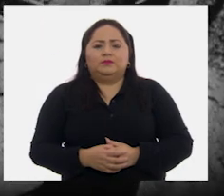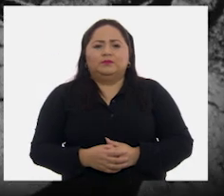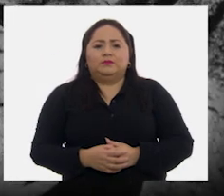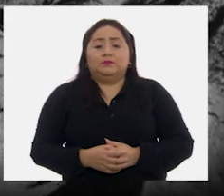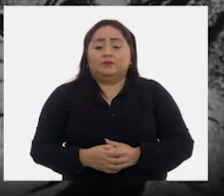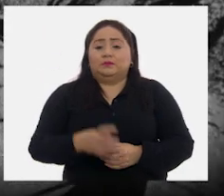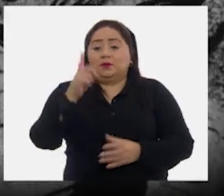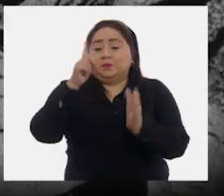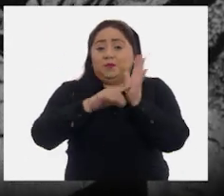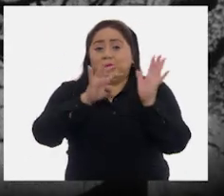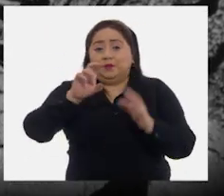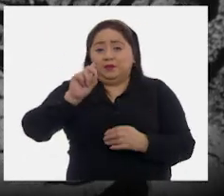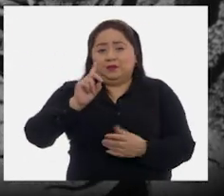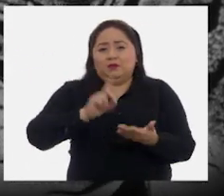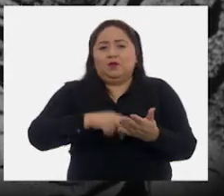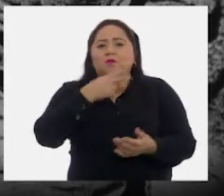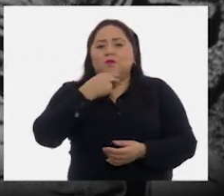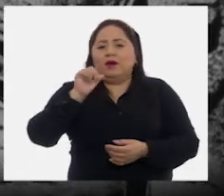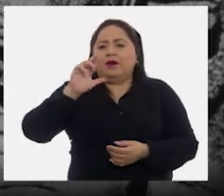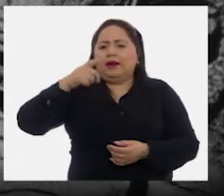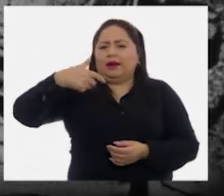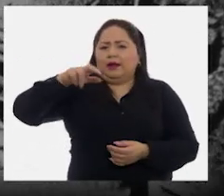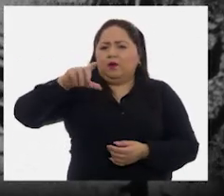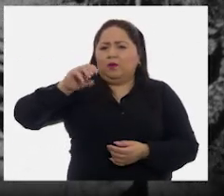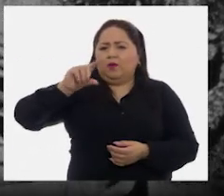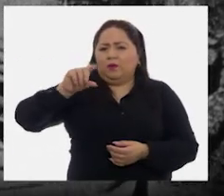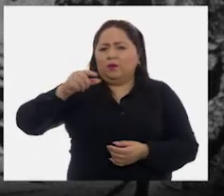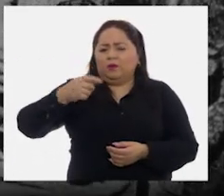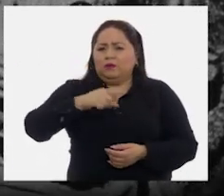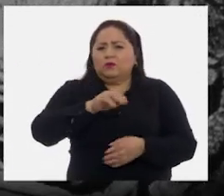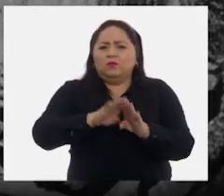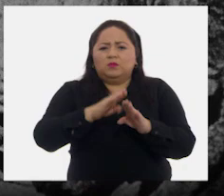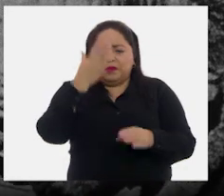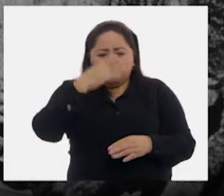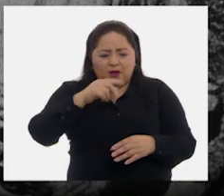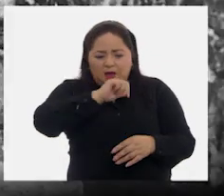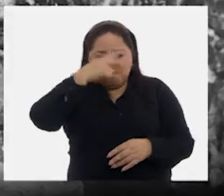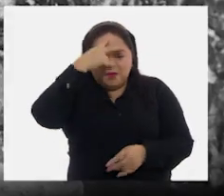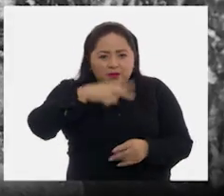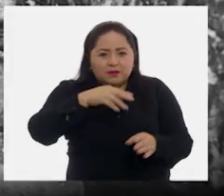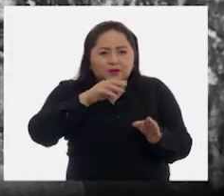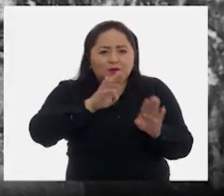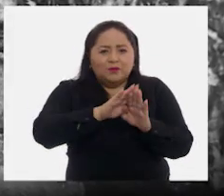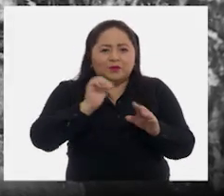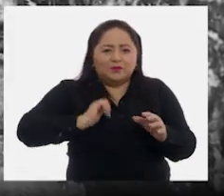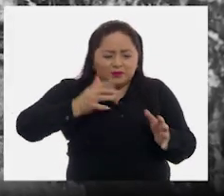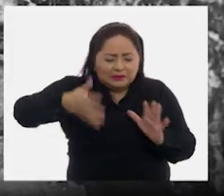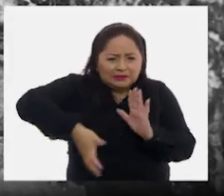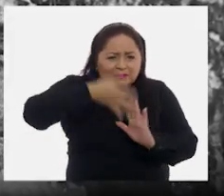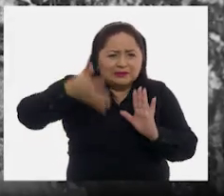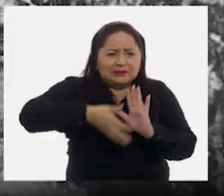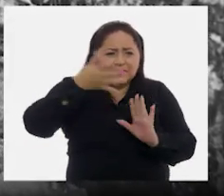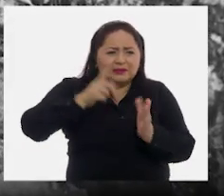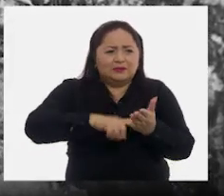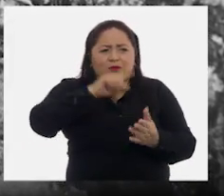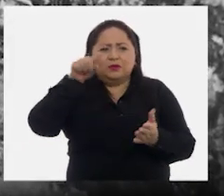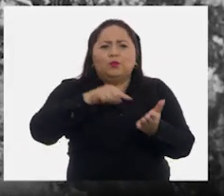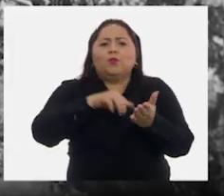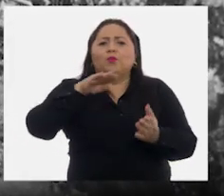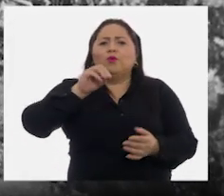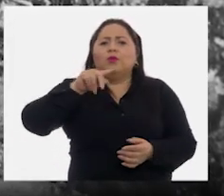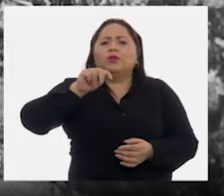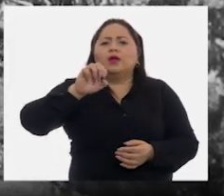En los años 30, el arqueólogo Alfonso Caso le dio un gran impulso a la arqueología mexicana con las excavaciones que realizó en Montalbán